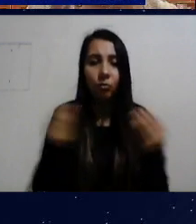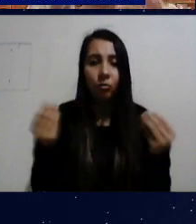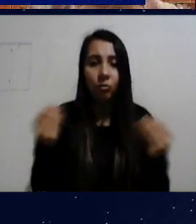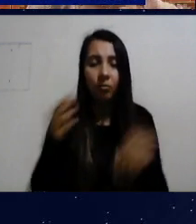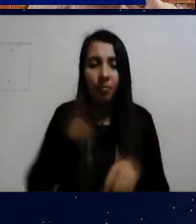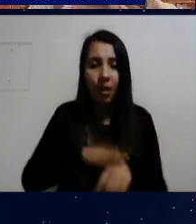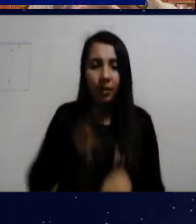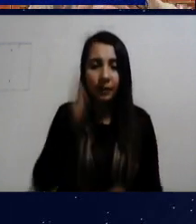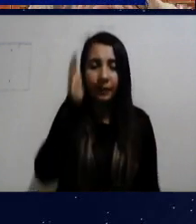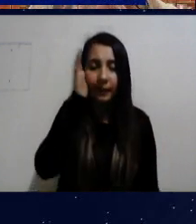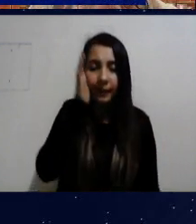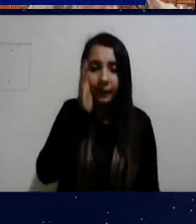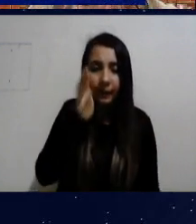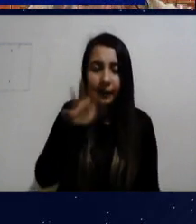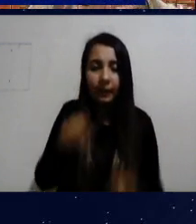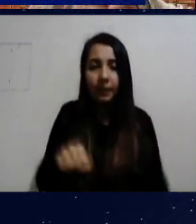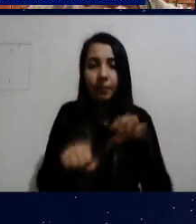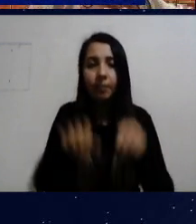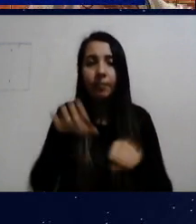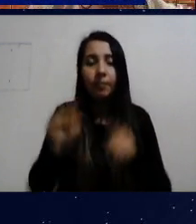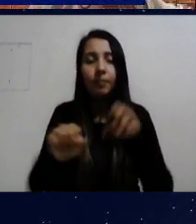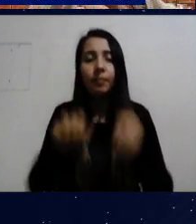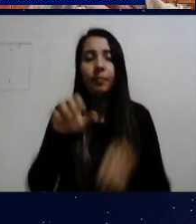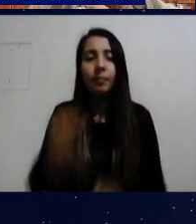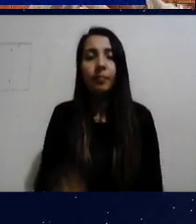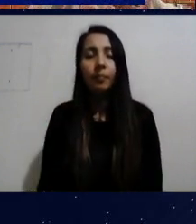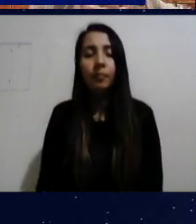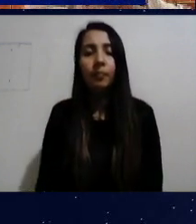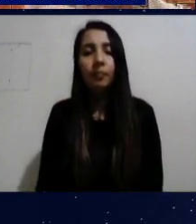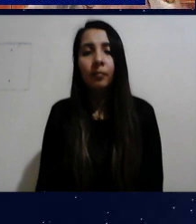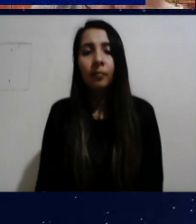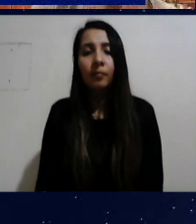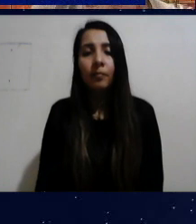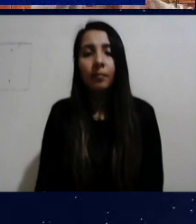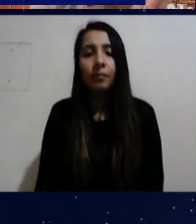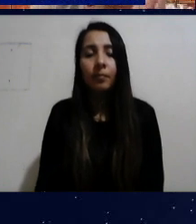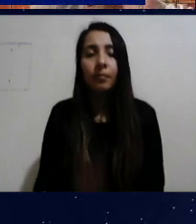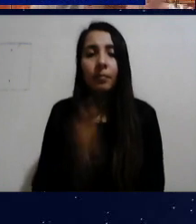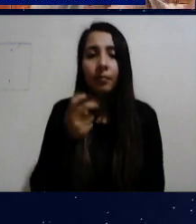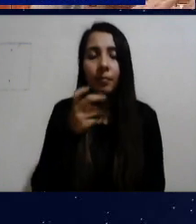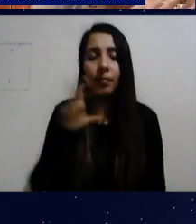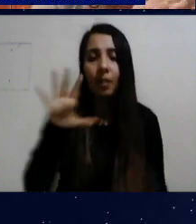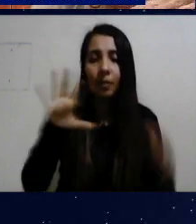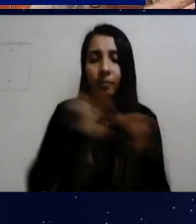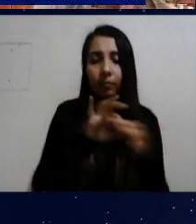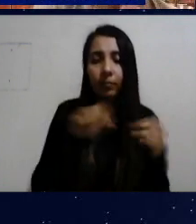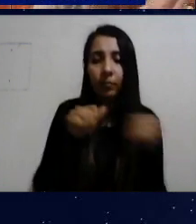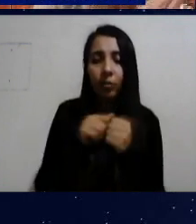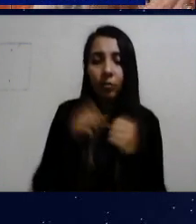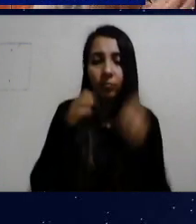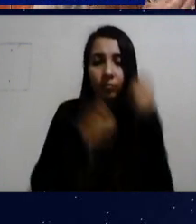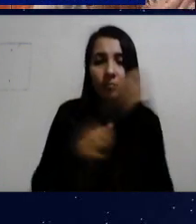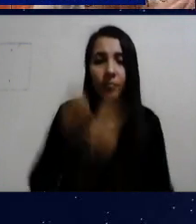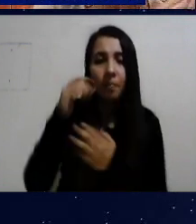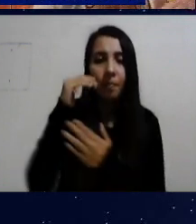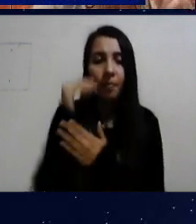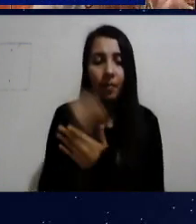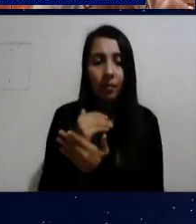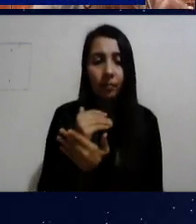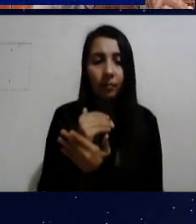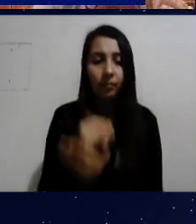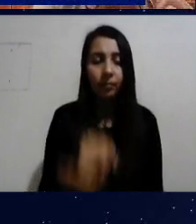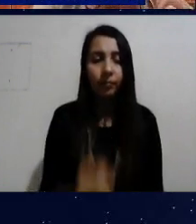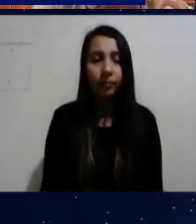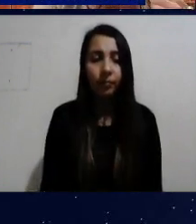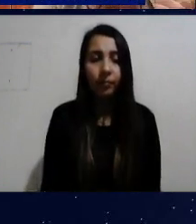necesitas mucha más sensibilidad para detectarlo. Mientras que la dispersión rotatoria, el giro del plano de